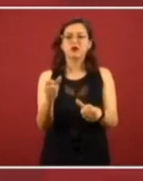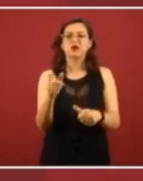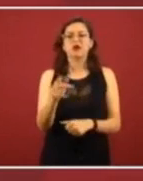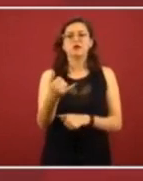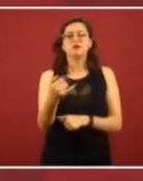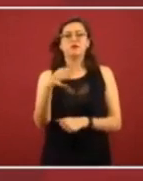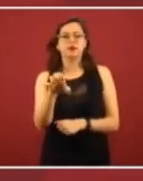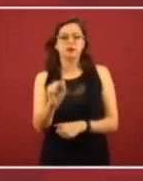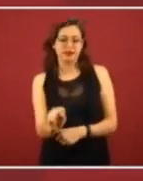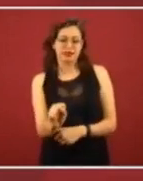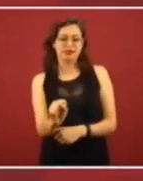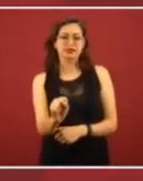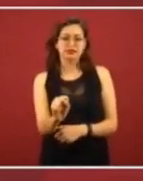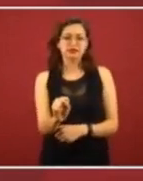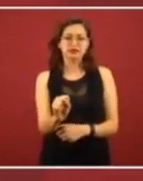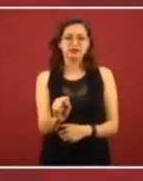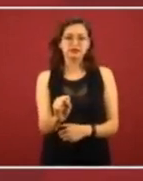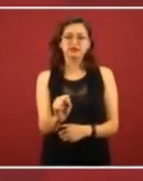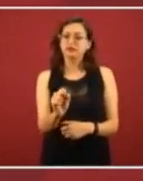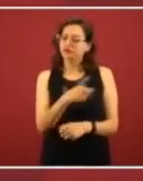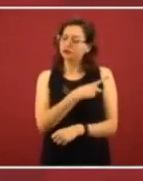microempresas familiares